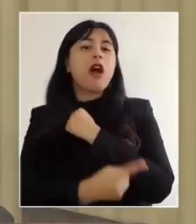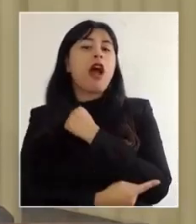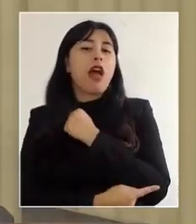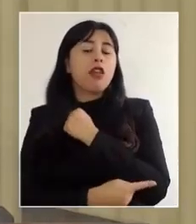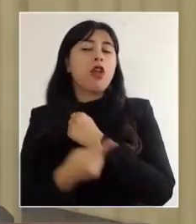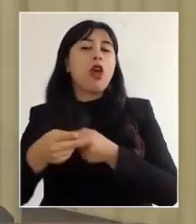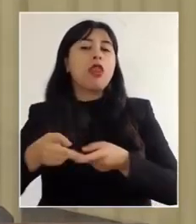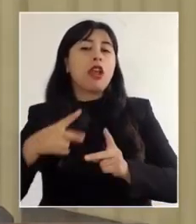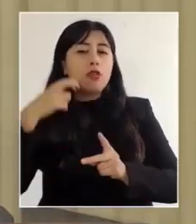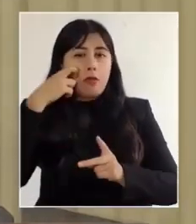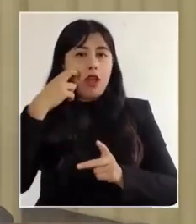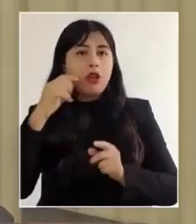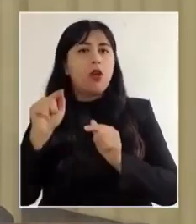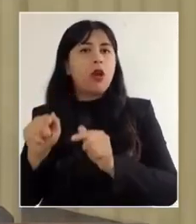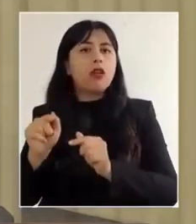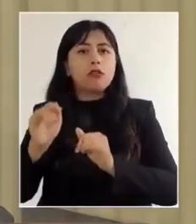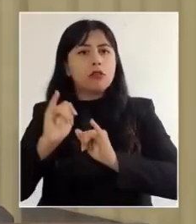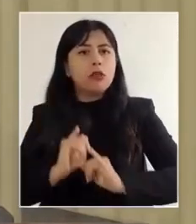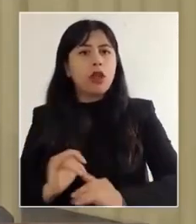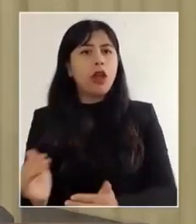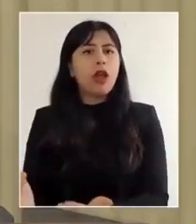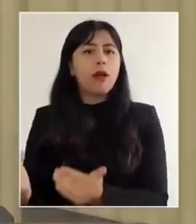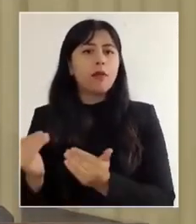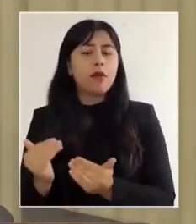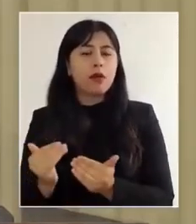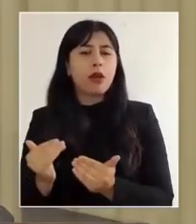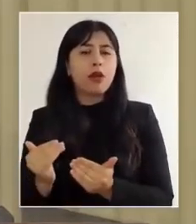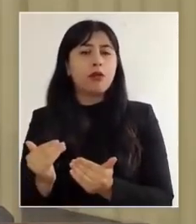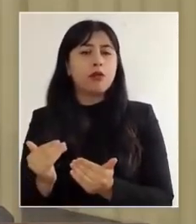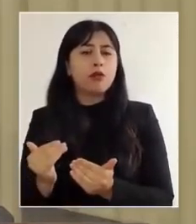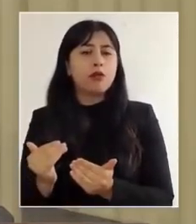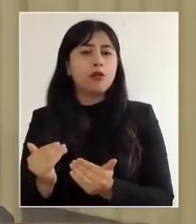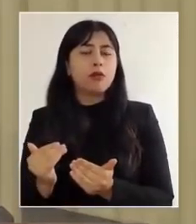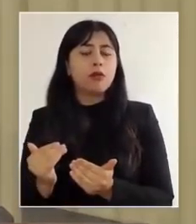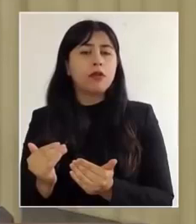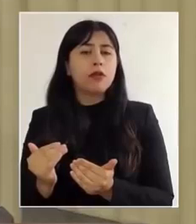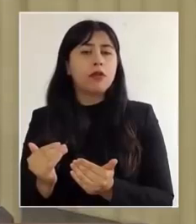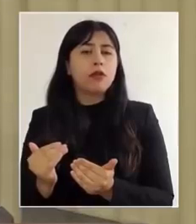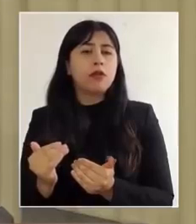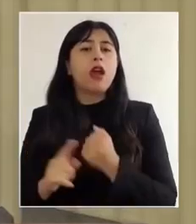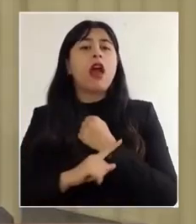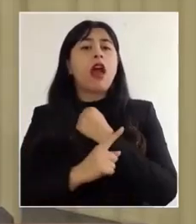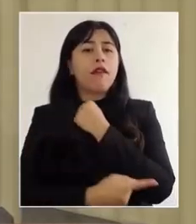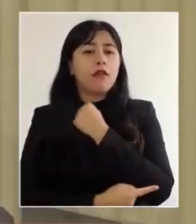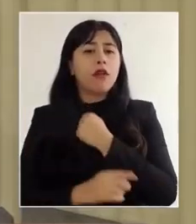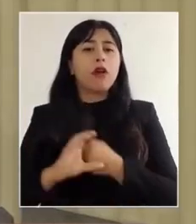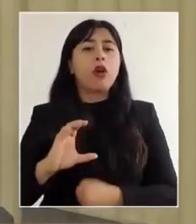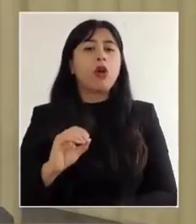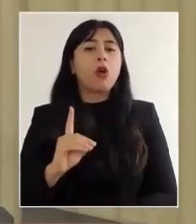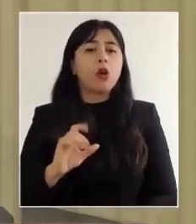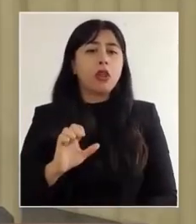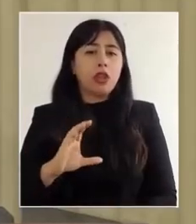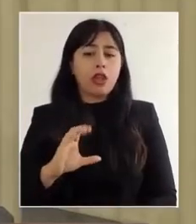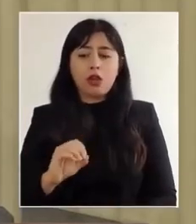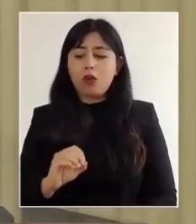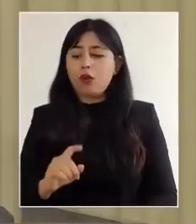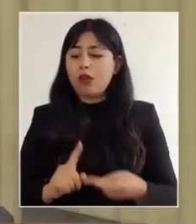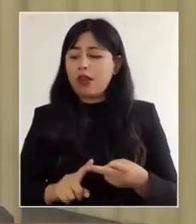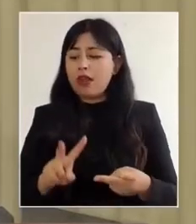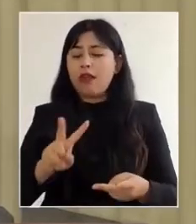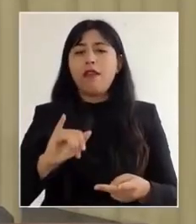siempre estuvieron ahí lo que significó el abogado del codepo de la vicaría del